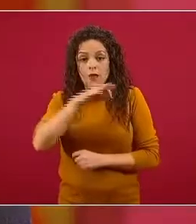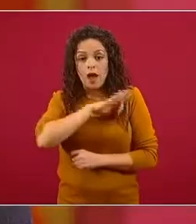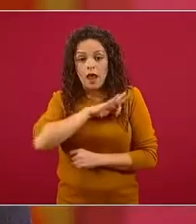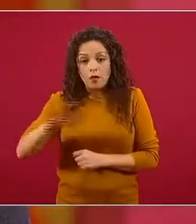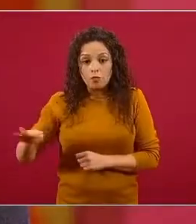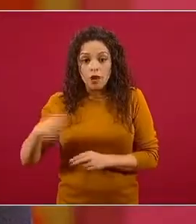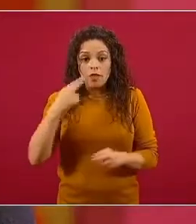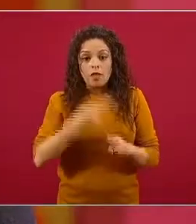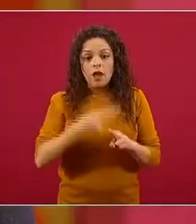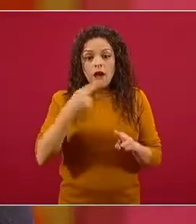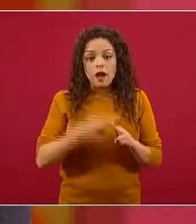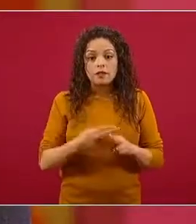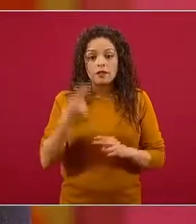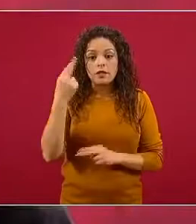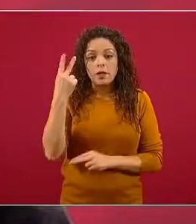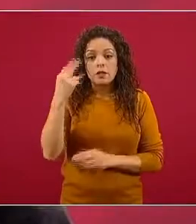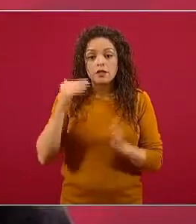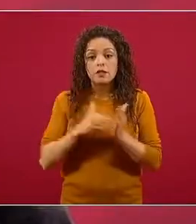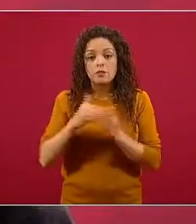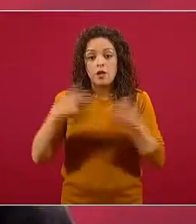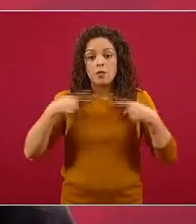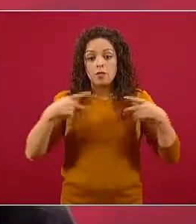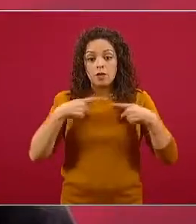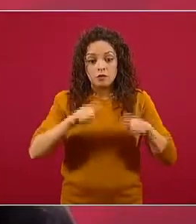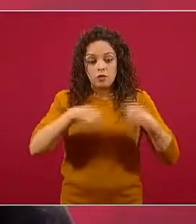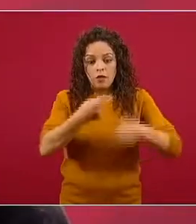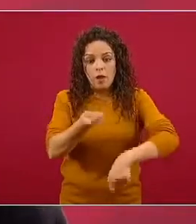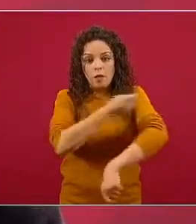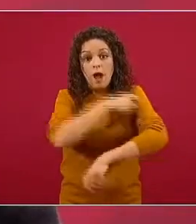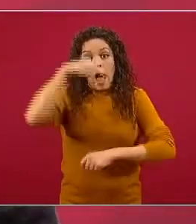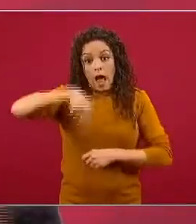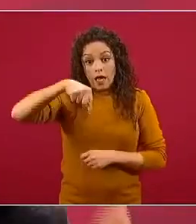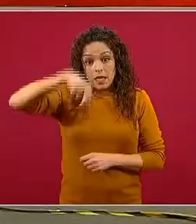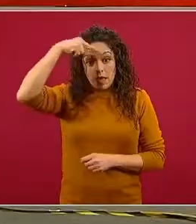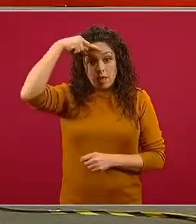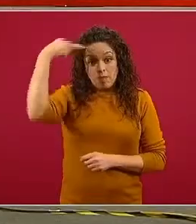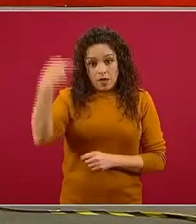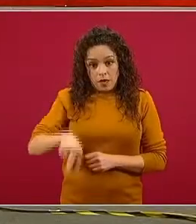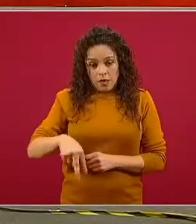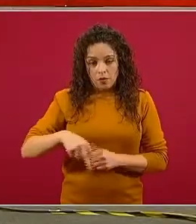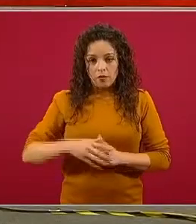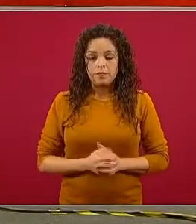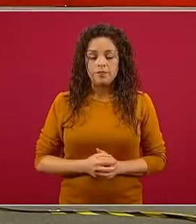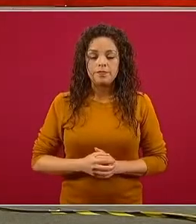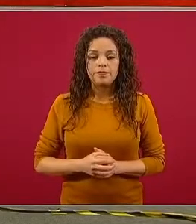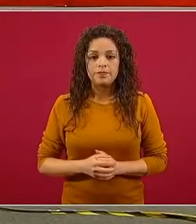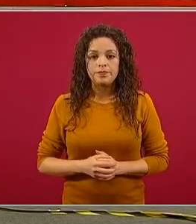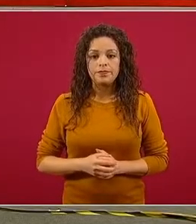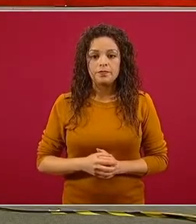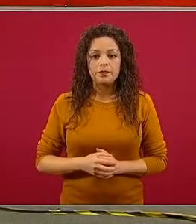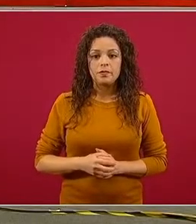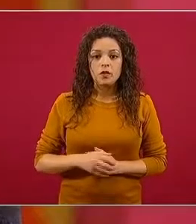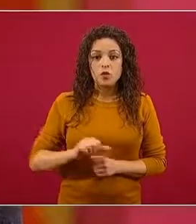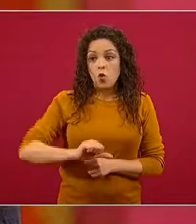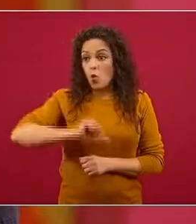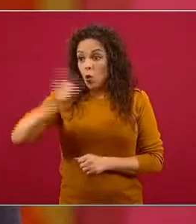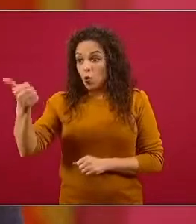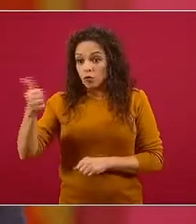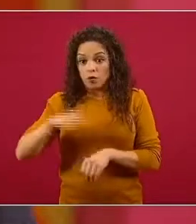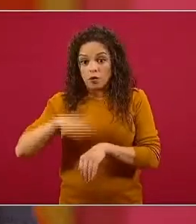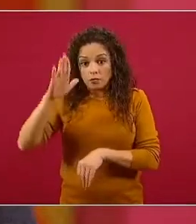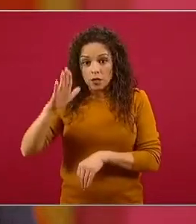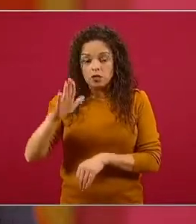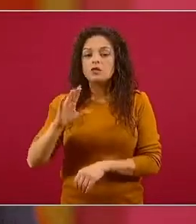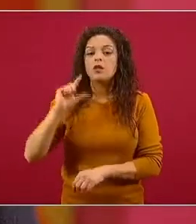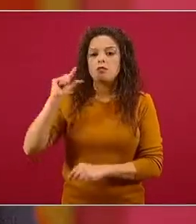hasta 25 millones de personas en México. El resto lo iremos obteniendo, como han hecho